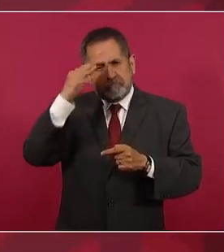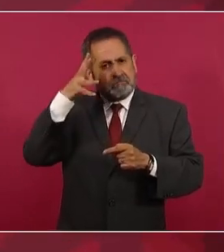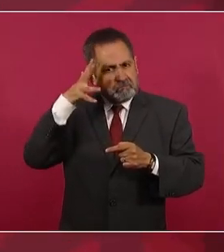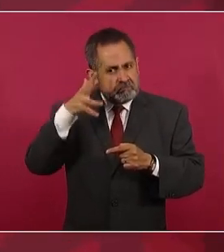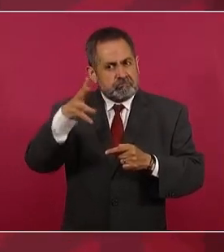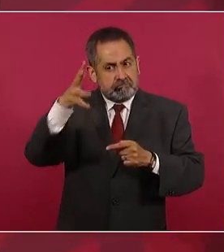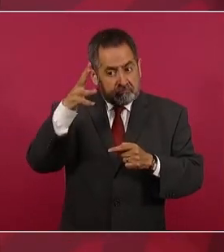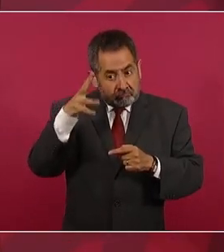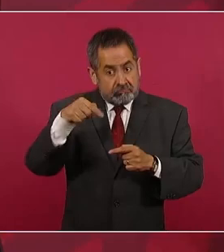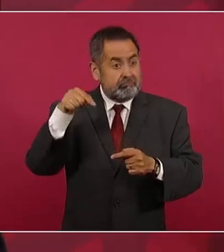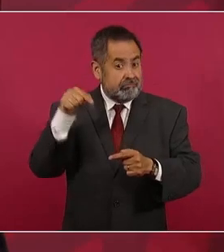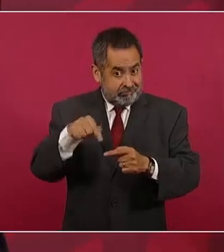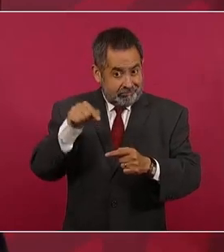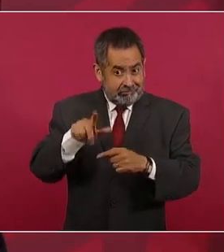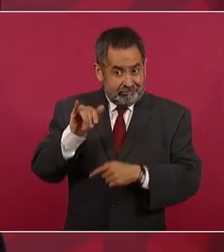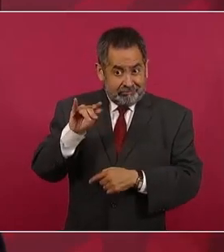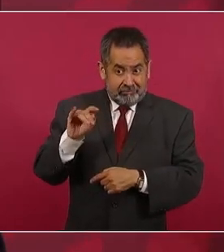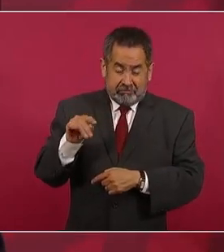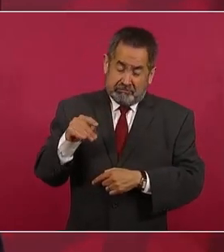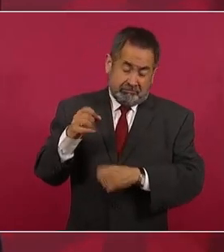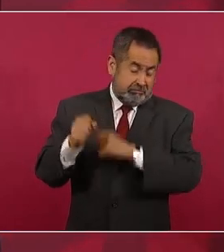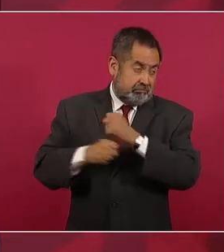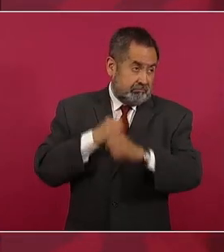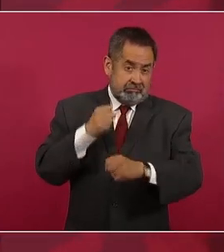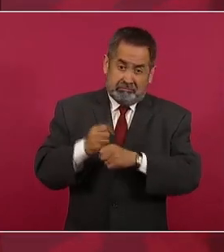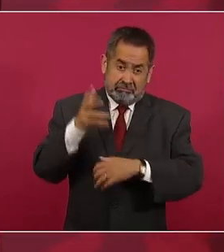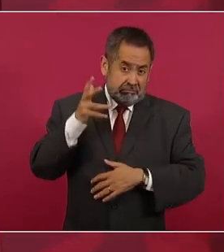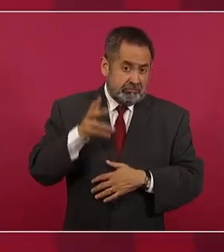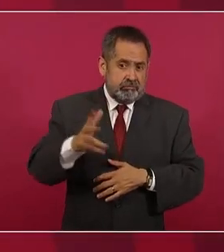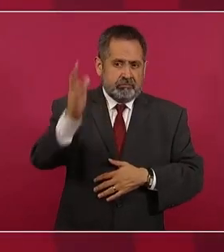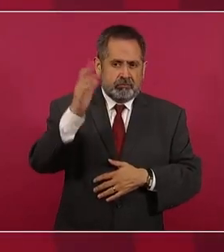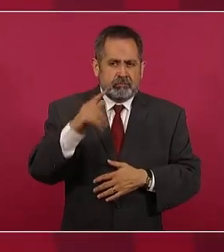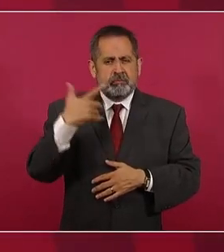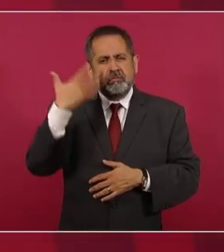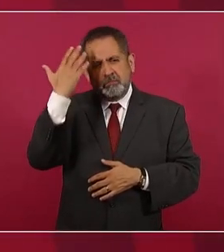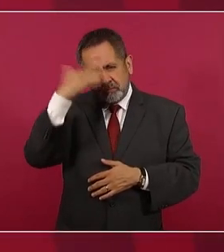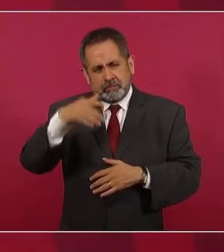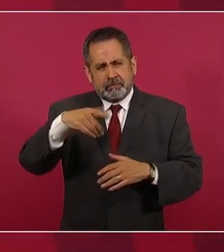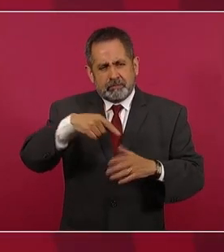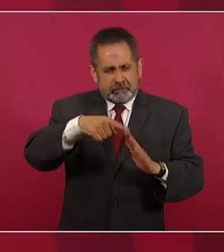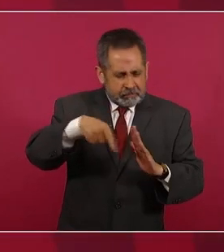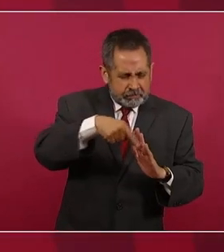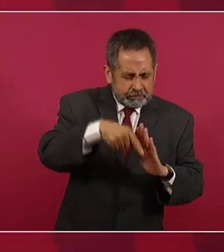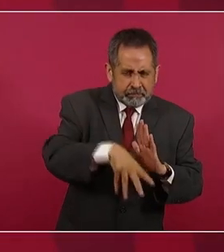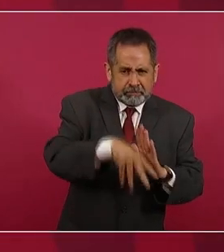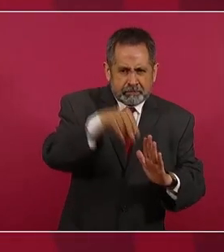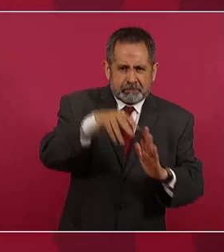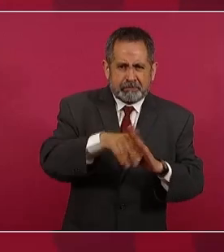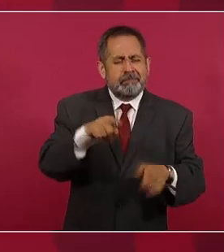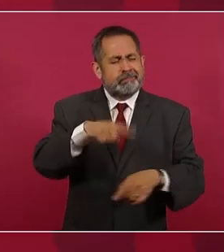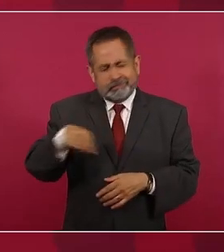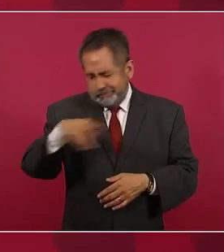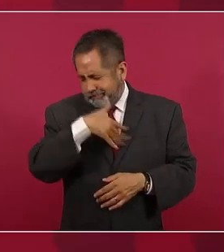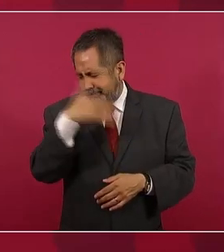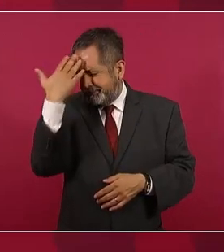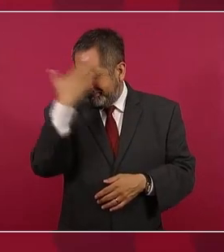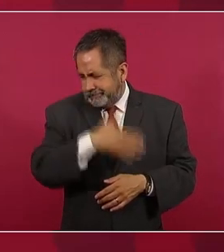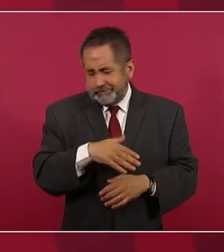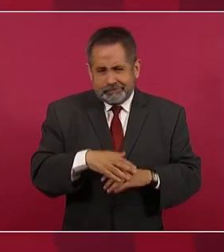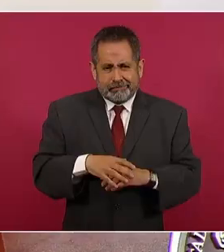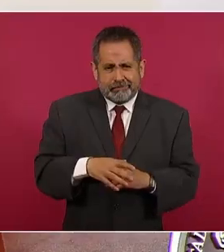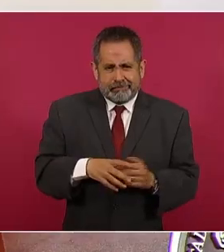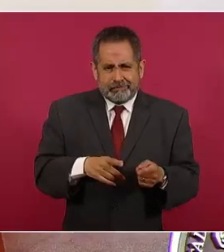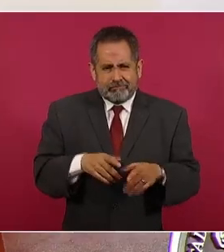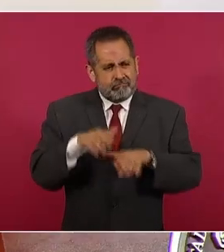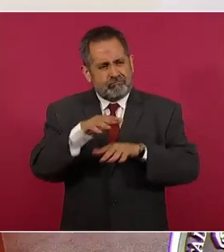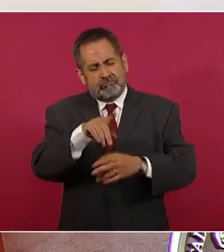Esto va a llevar tiempo. Todo lo que son las exploraciones mineras, eso lo saben quienes